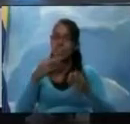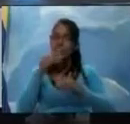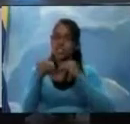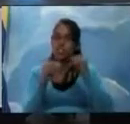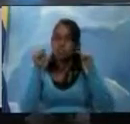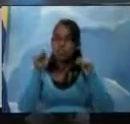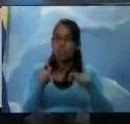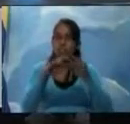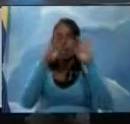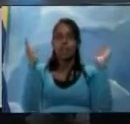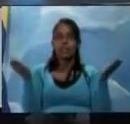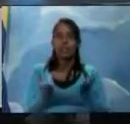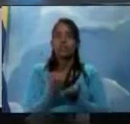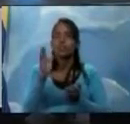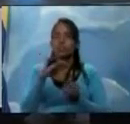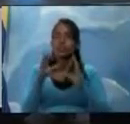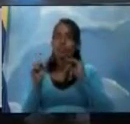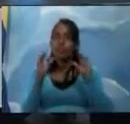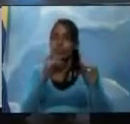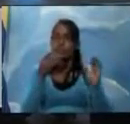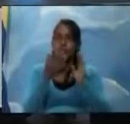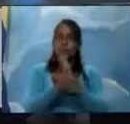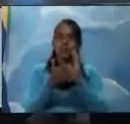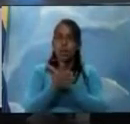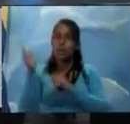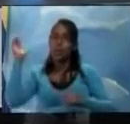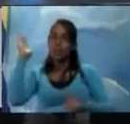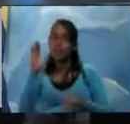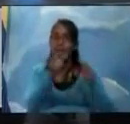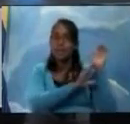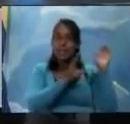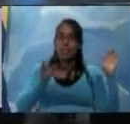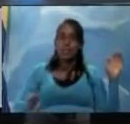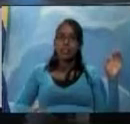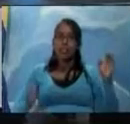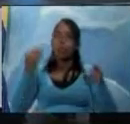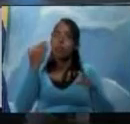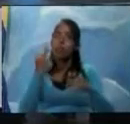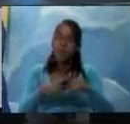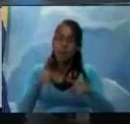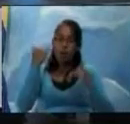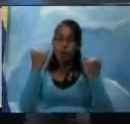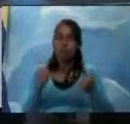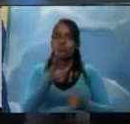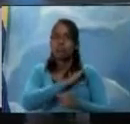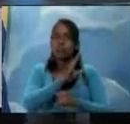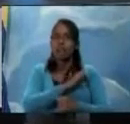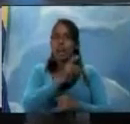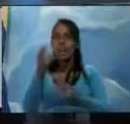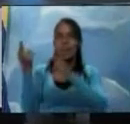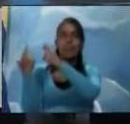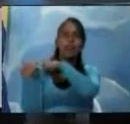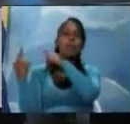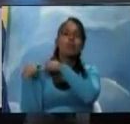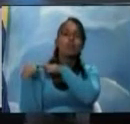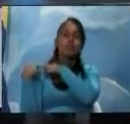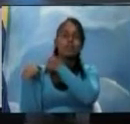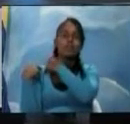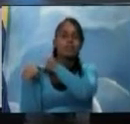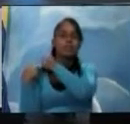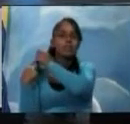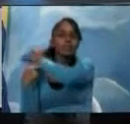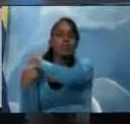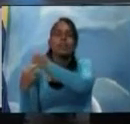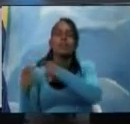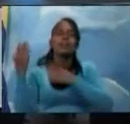cuenta. Oiga, estamos hablando acerca de la venida de Cristo, pero ahora nos toca las responsabilidades. ¿Qué